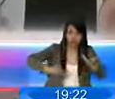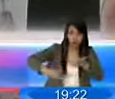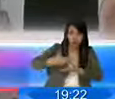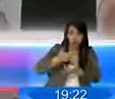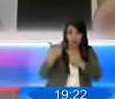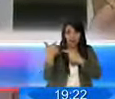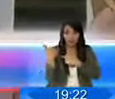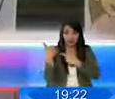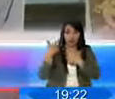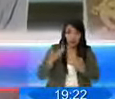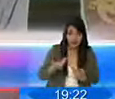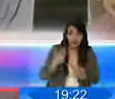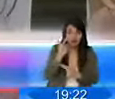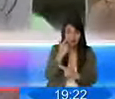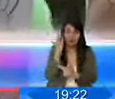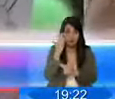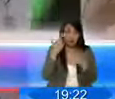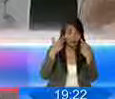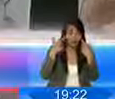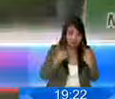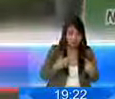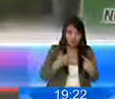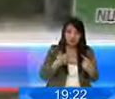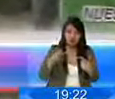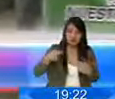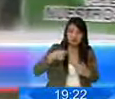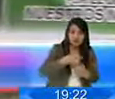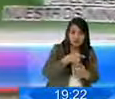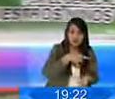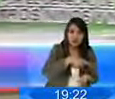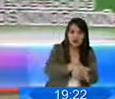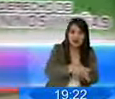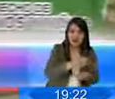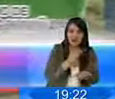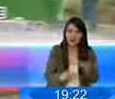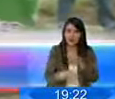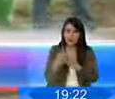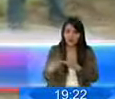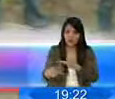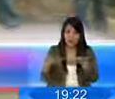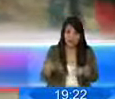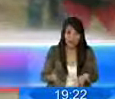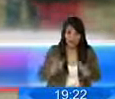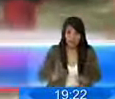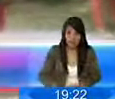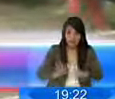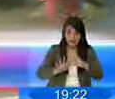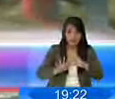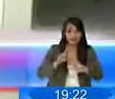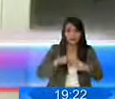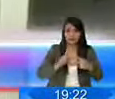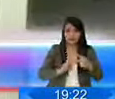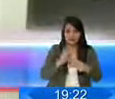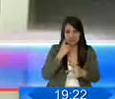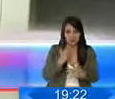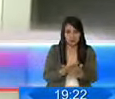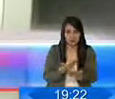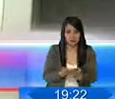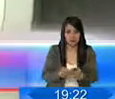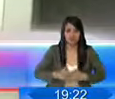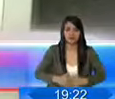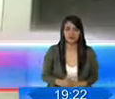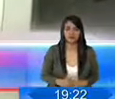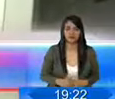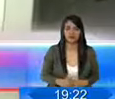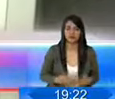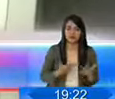que se refiere a que padre y madre asuman los costos de manutención de sus hijos, así como sus cuidados. Esperamos, como les dije,